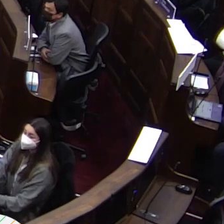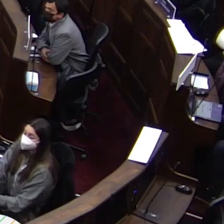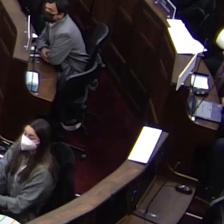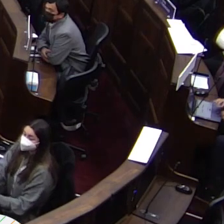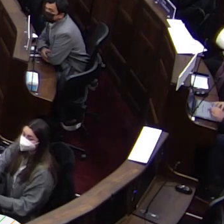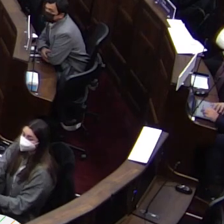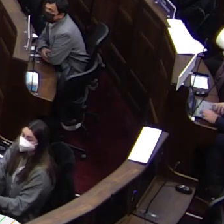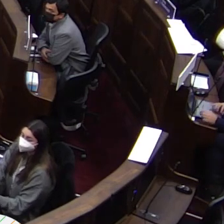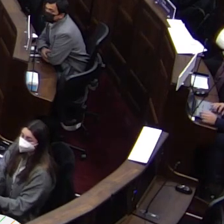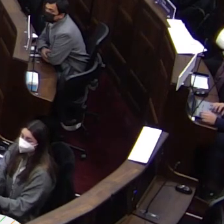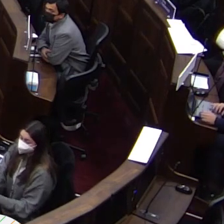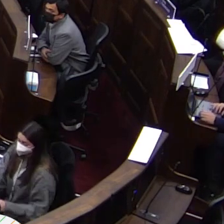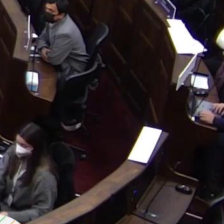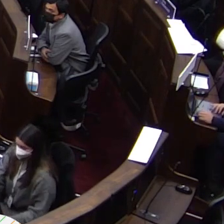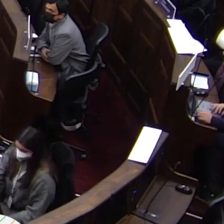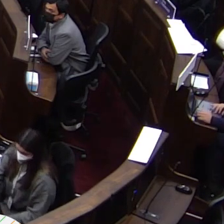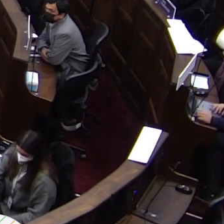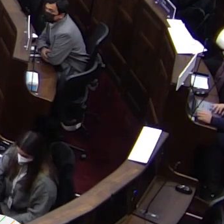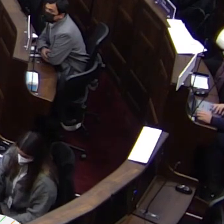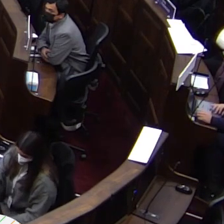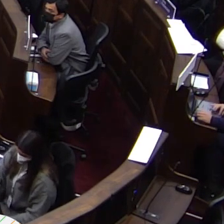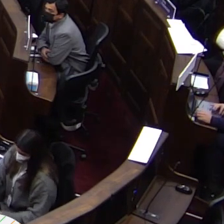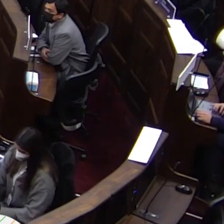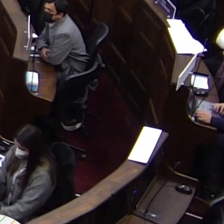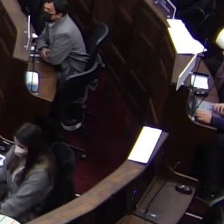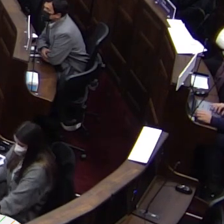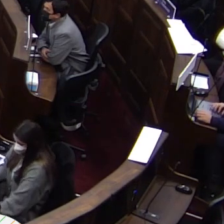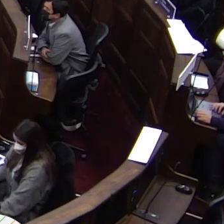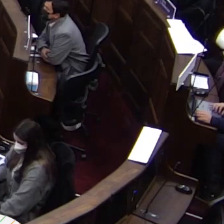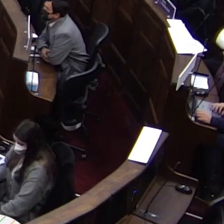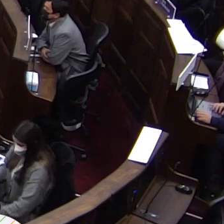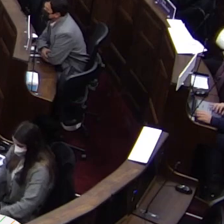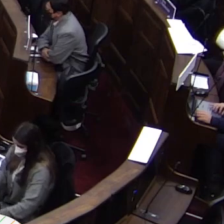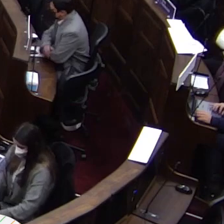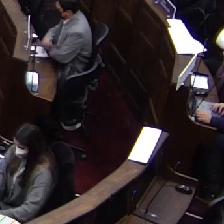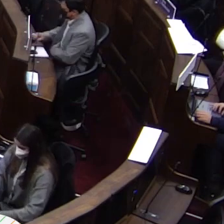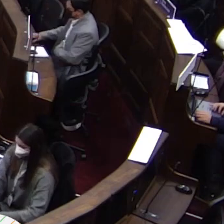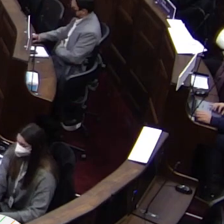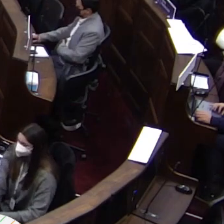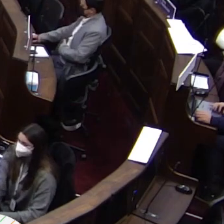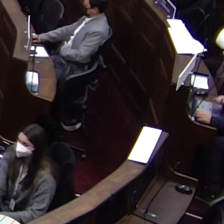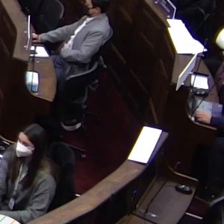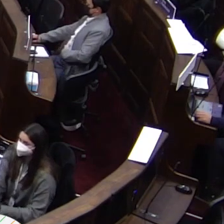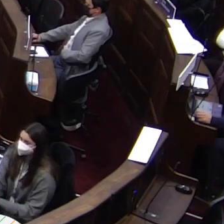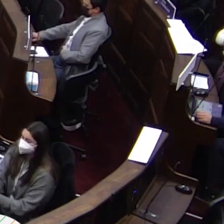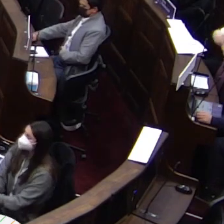del público que nos está siguiendo por streaming pueda verificarlo.